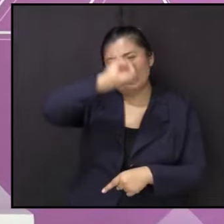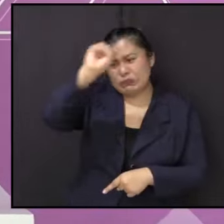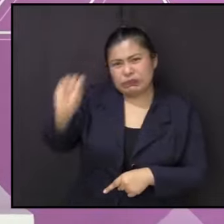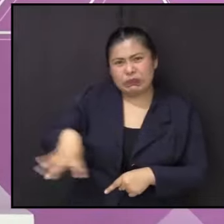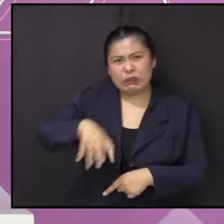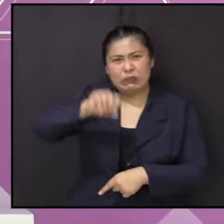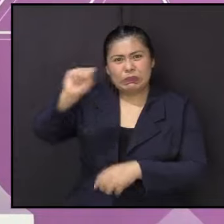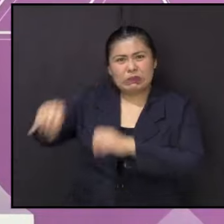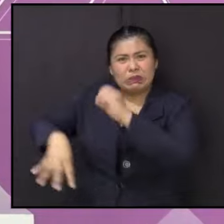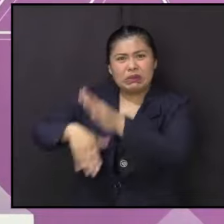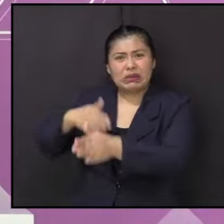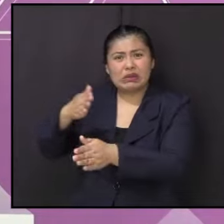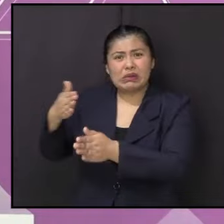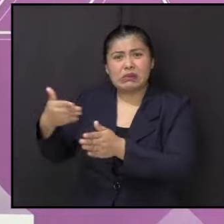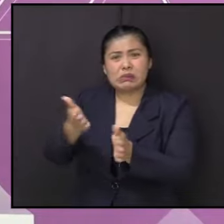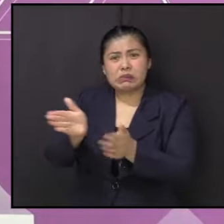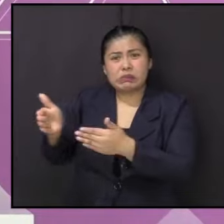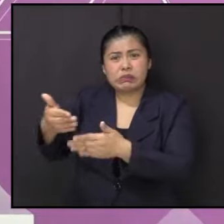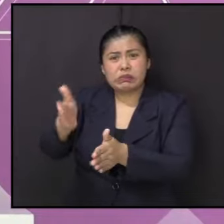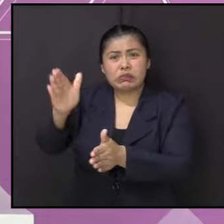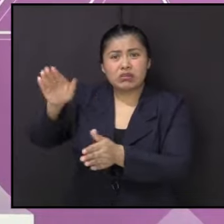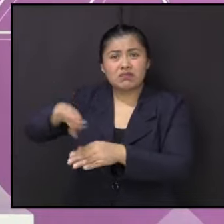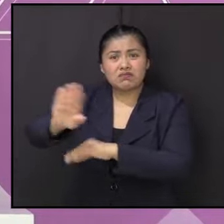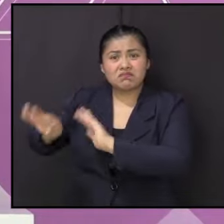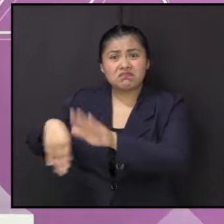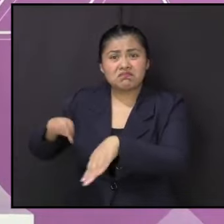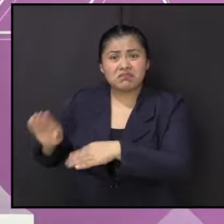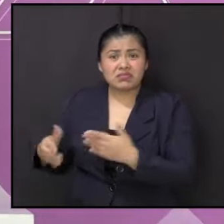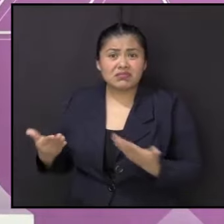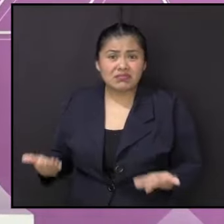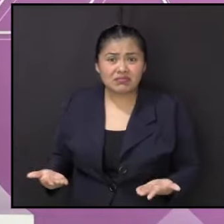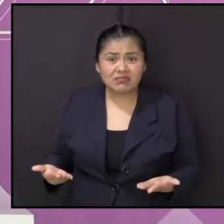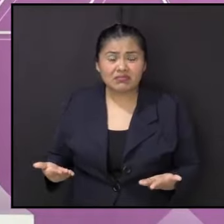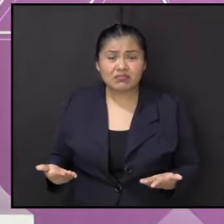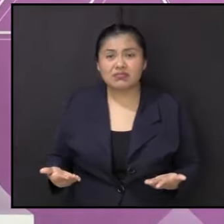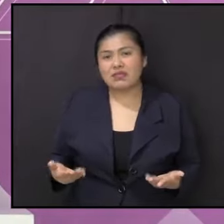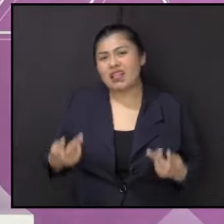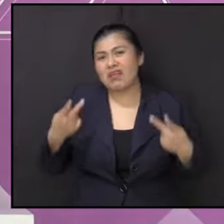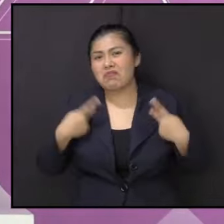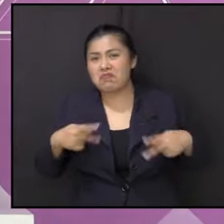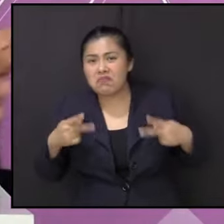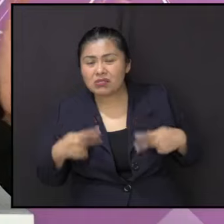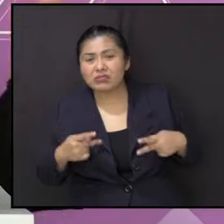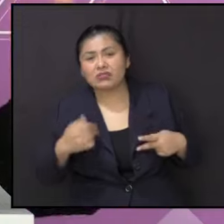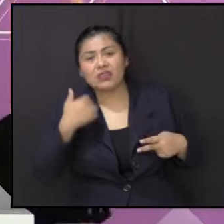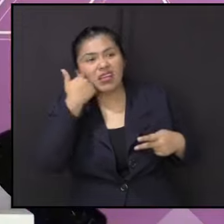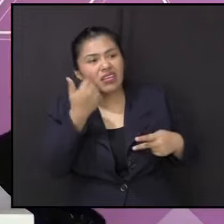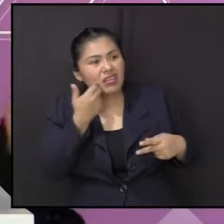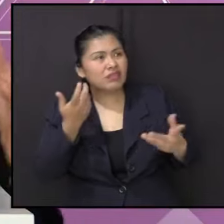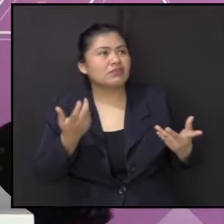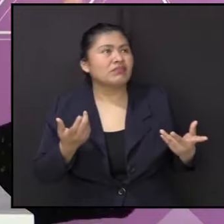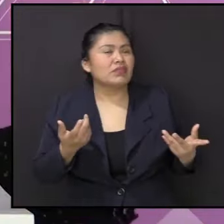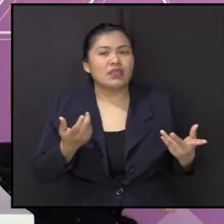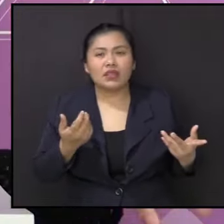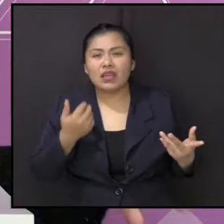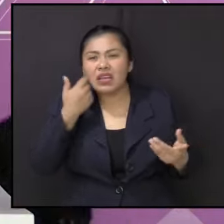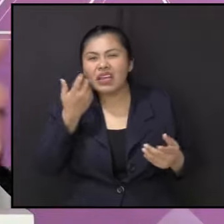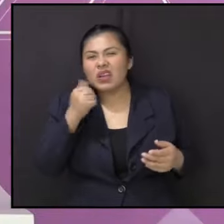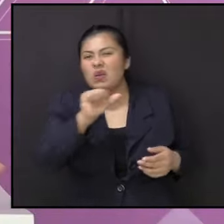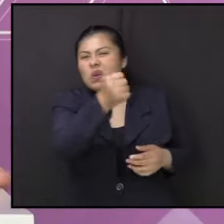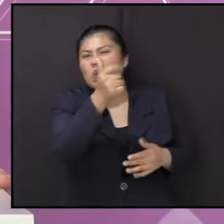han matado a muchas especies y desafortunadamente algunas personas que prefieren consumir productos de